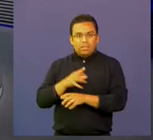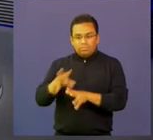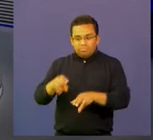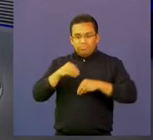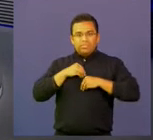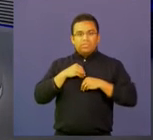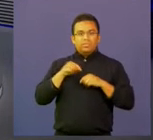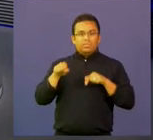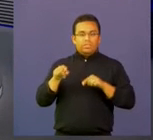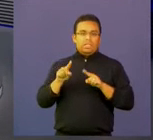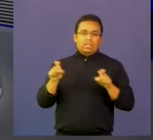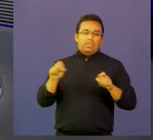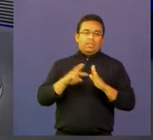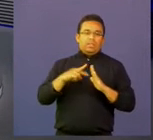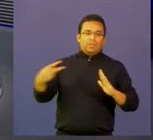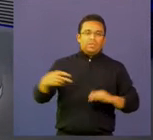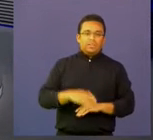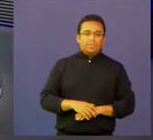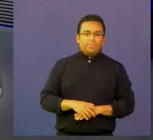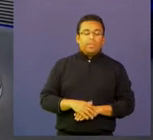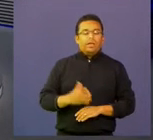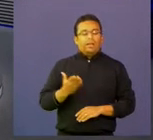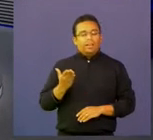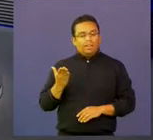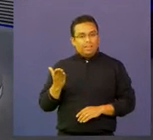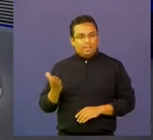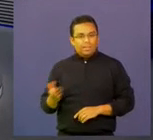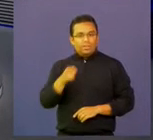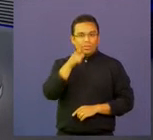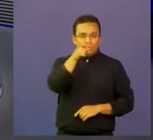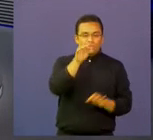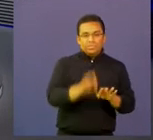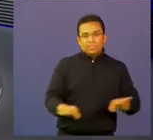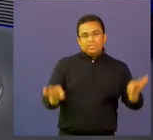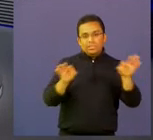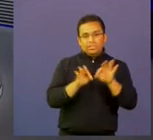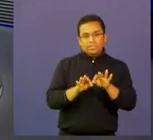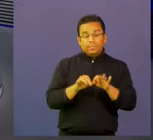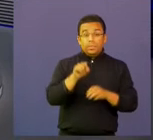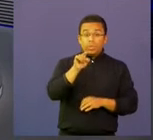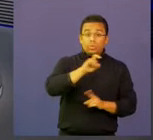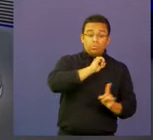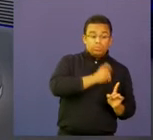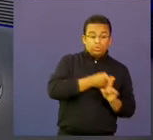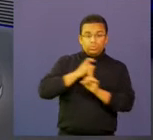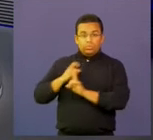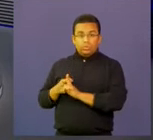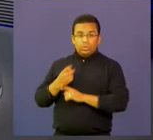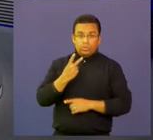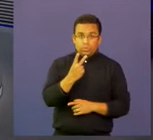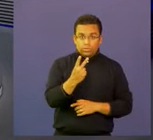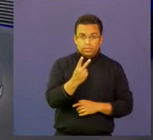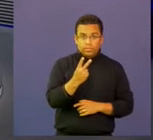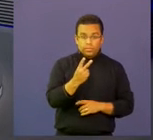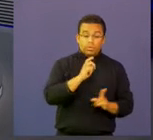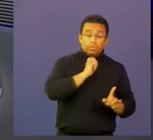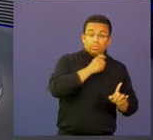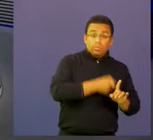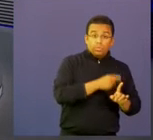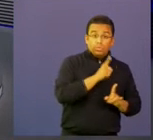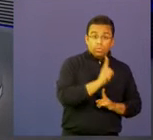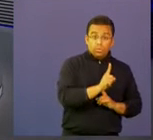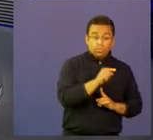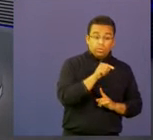tecnologías. Y ahí es donde ustedes juegan un papel muy importante. Ustedes están haciendo 2 roles fundamentales. Uno, están educando a los